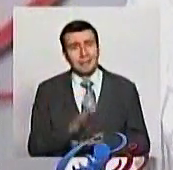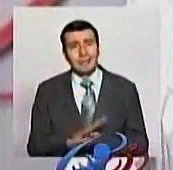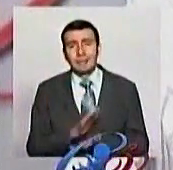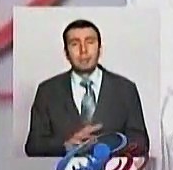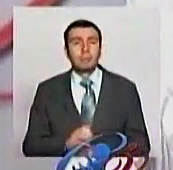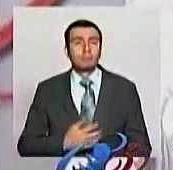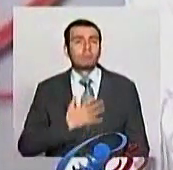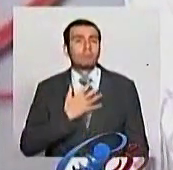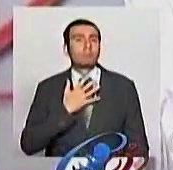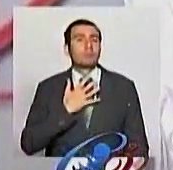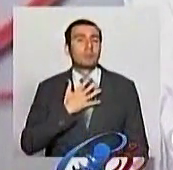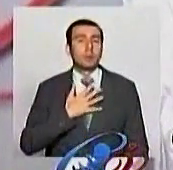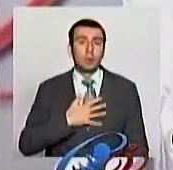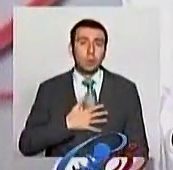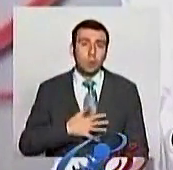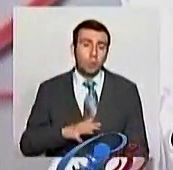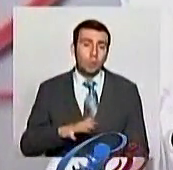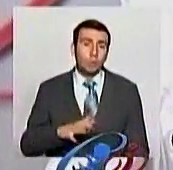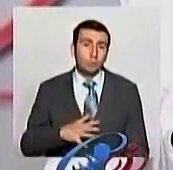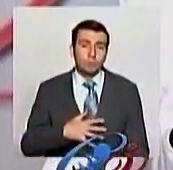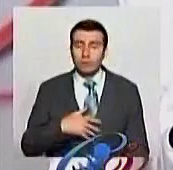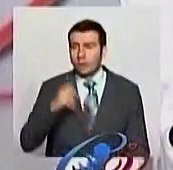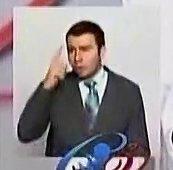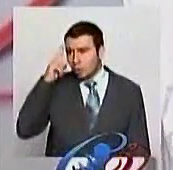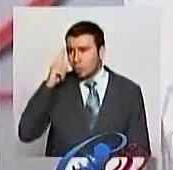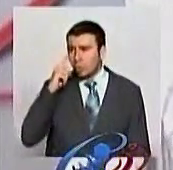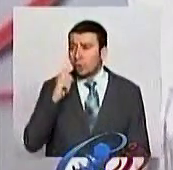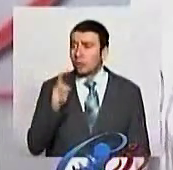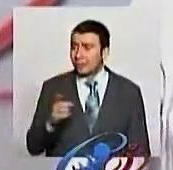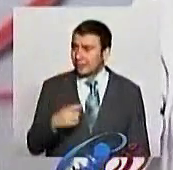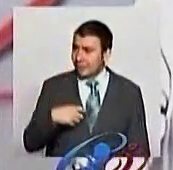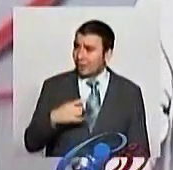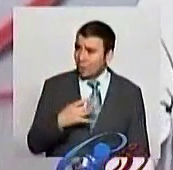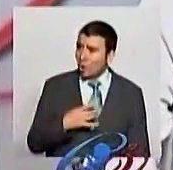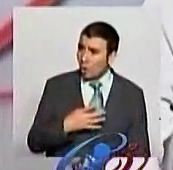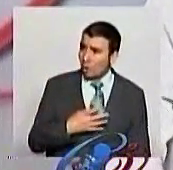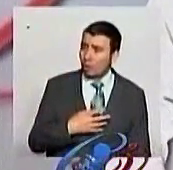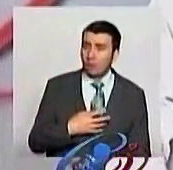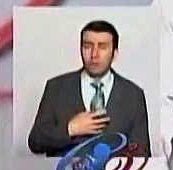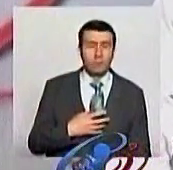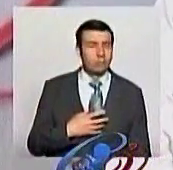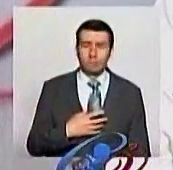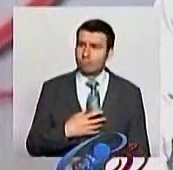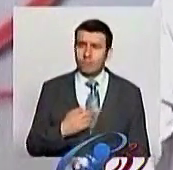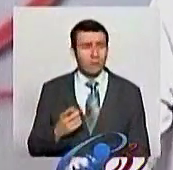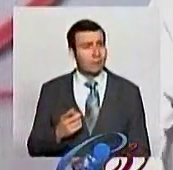entonces empieza a sudar y uno le pregunta que si tiene dolor, porque uno los ve como